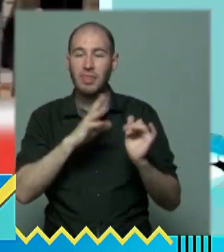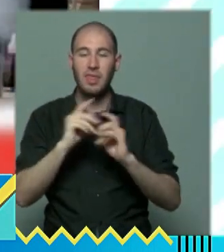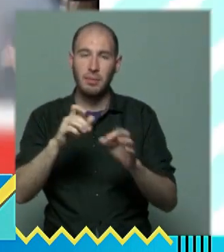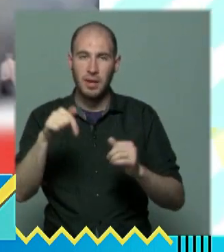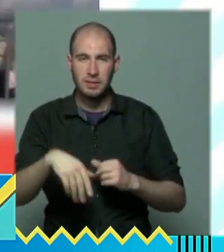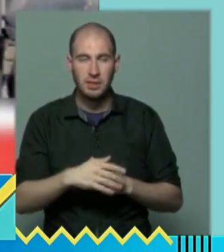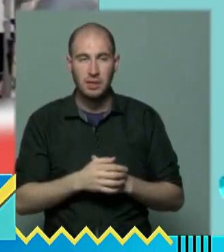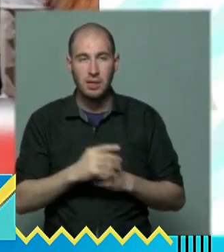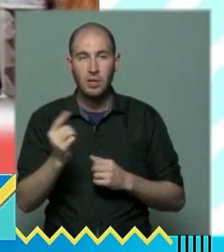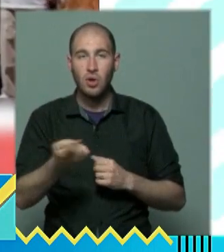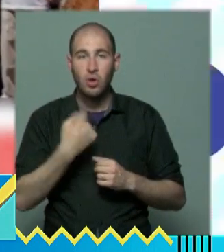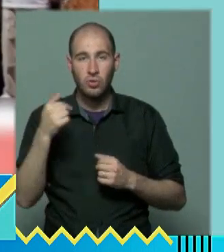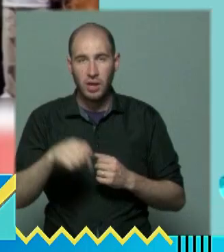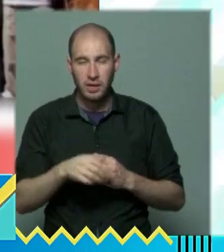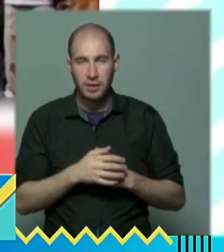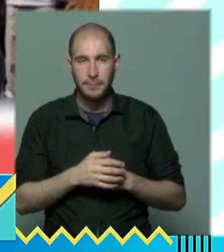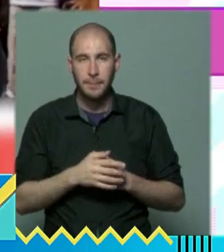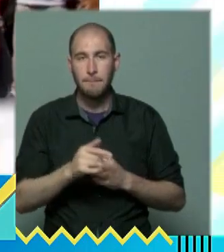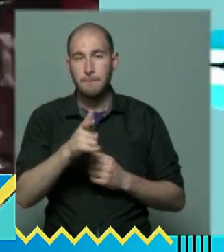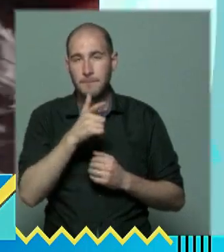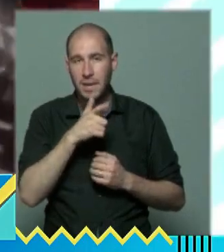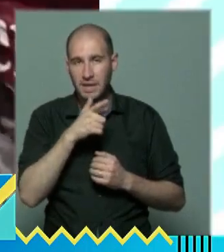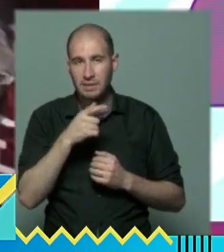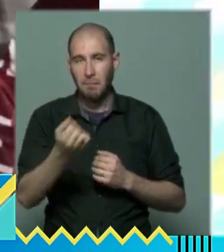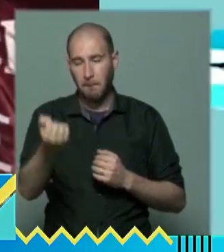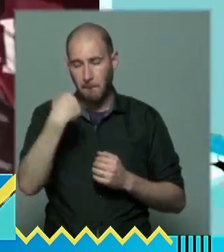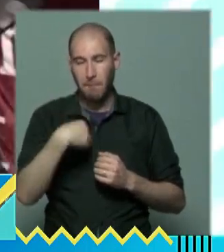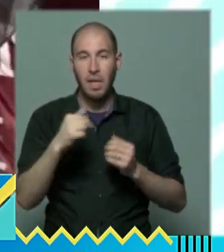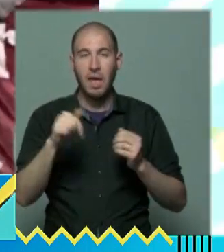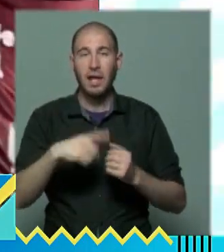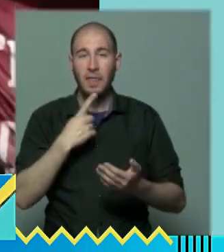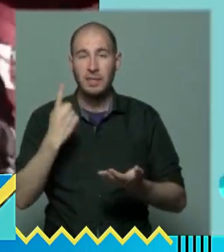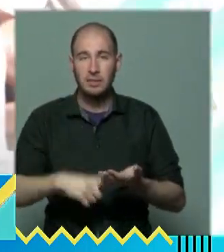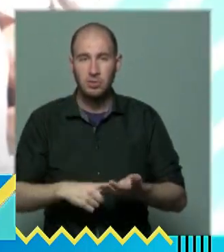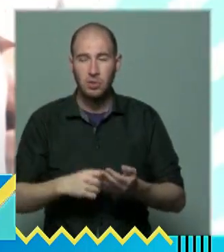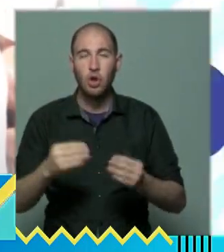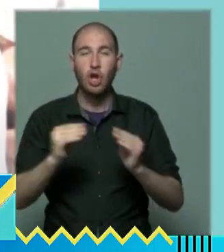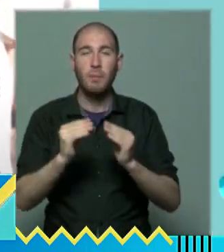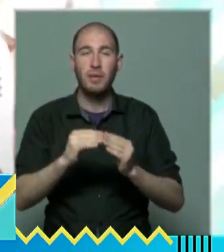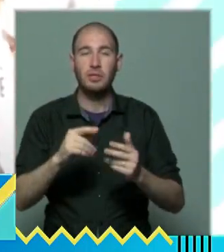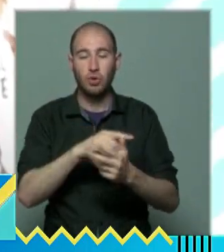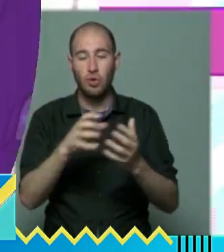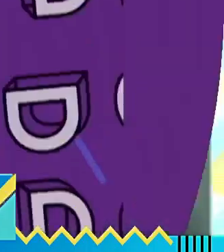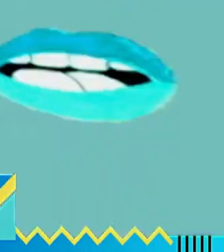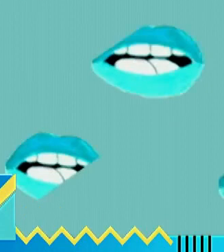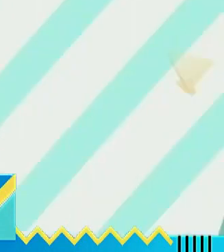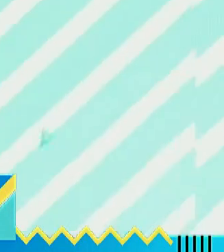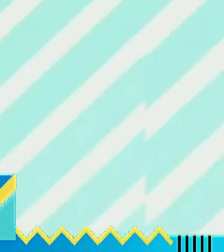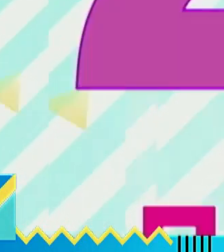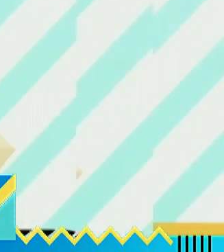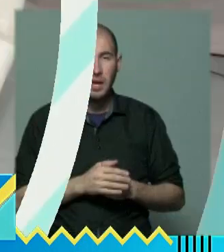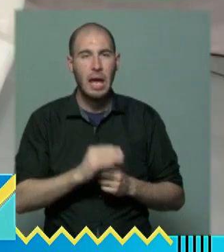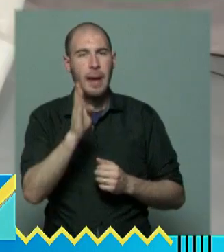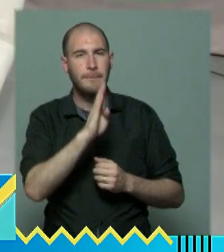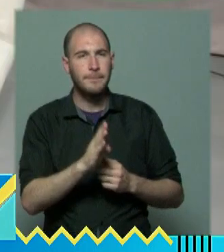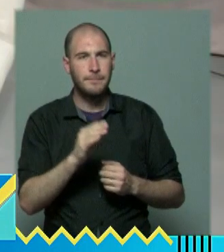esto. Nosotros no rompemos, lo que parece ser que no nos tienen en cuenta al momento de tomar las decisiones son los compañeros del Triunvirato. Bien, recién le pedía que